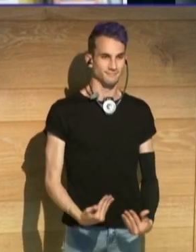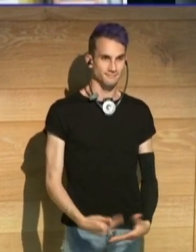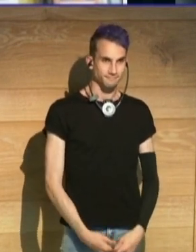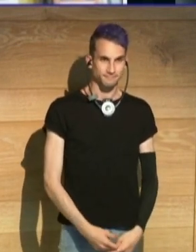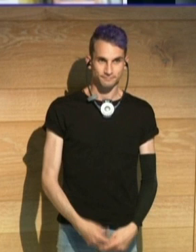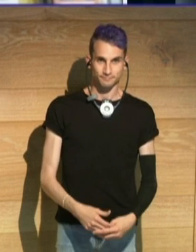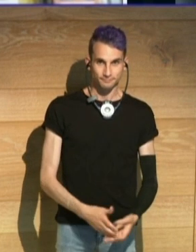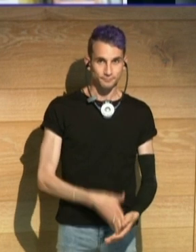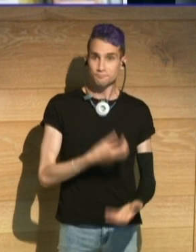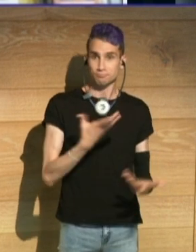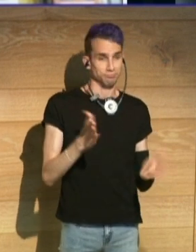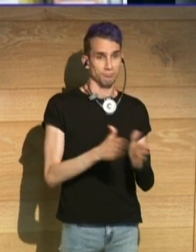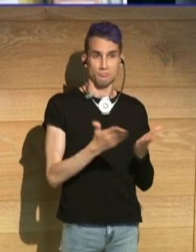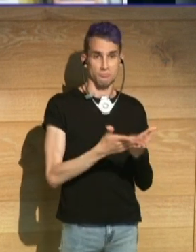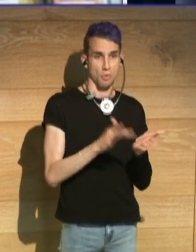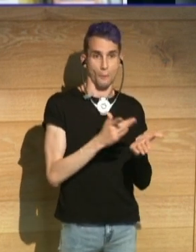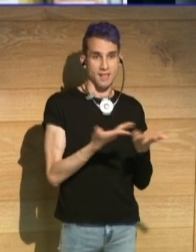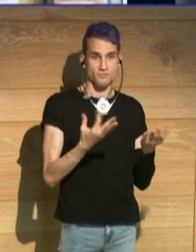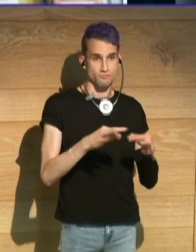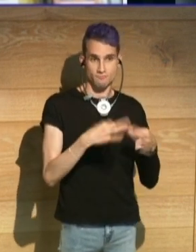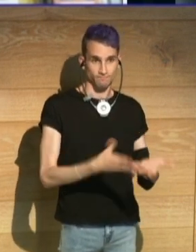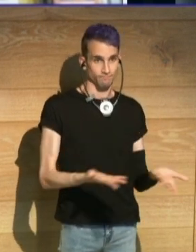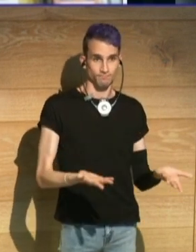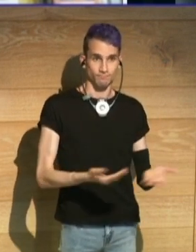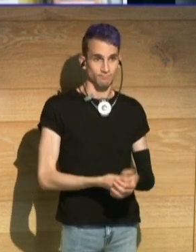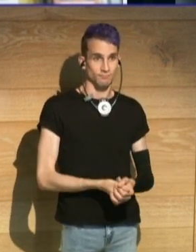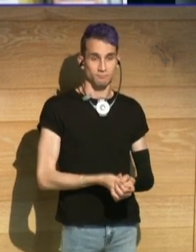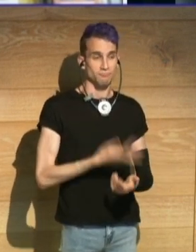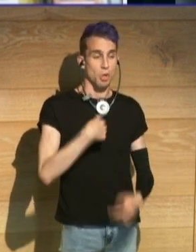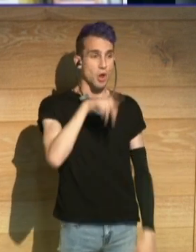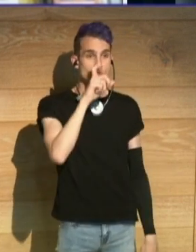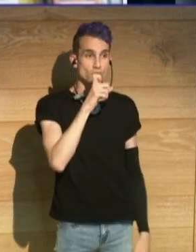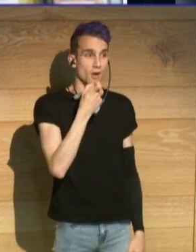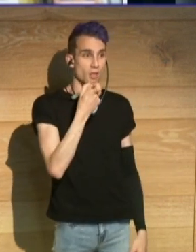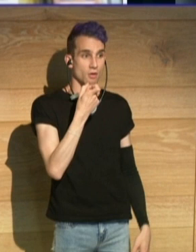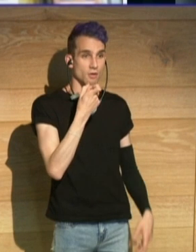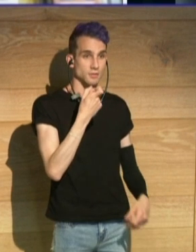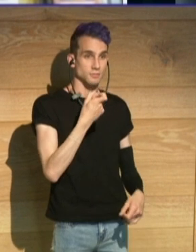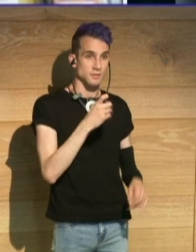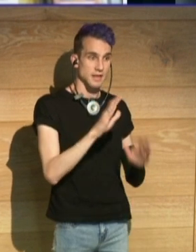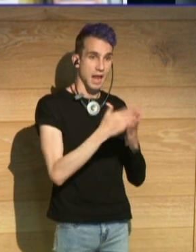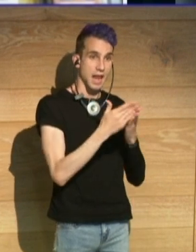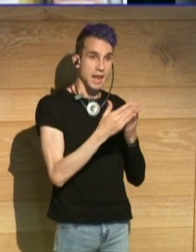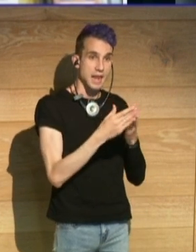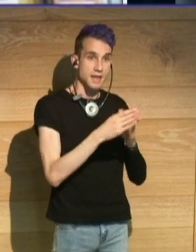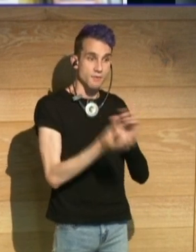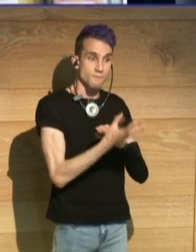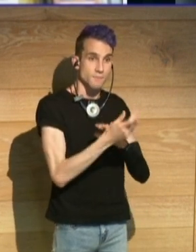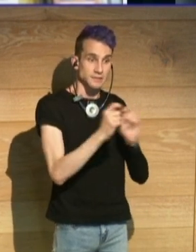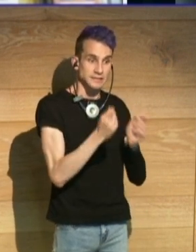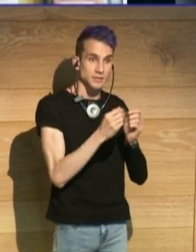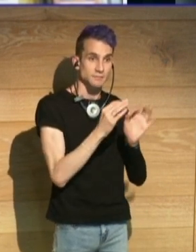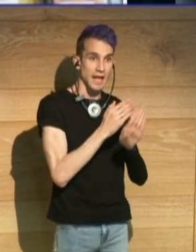Bueno, una novela, sí. Bueno, recuerdo que la víspera de la publicación del primer